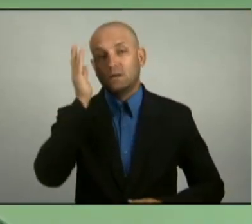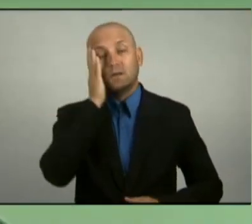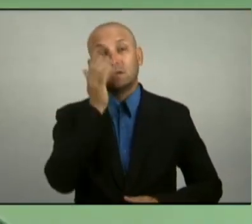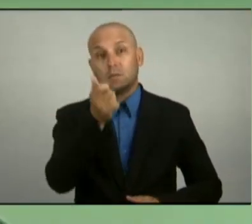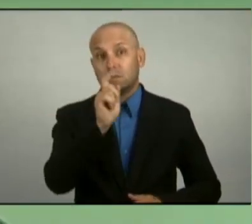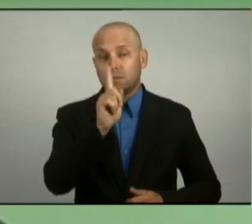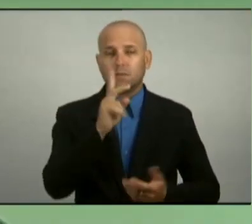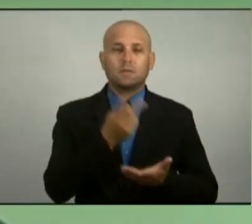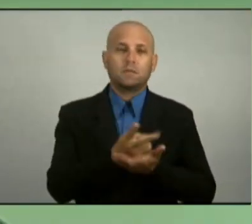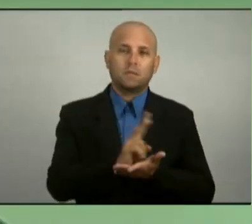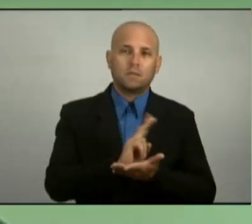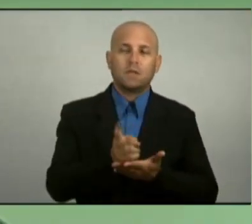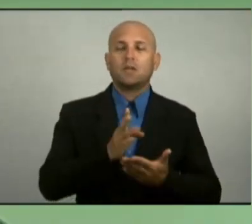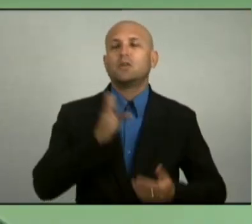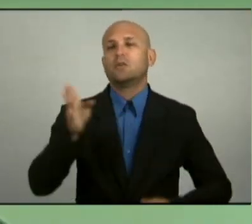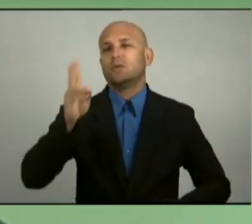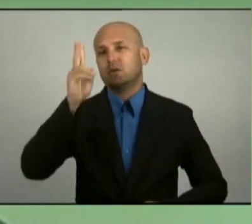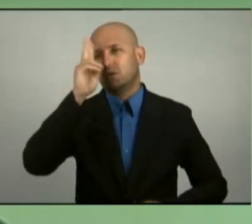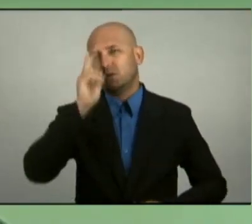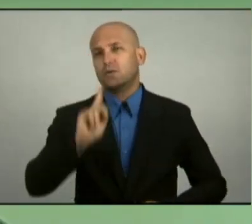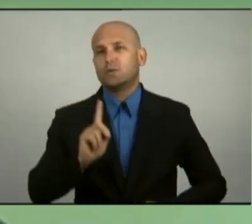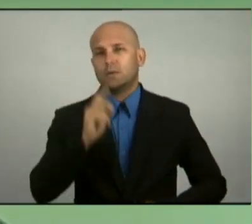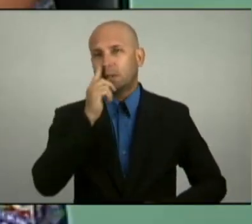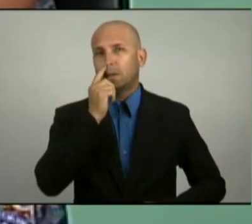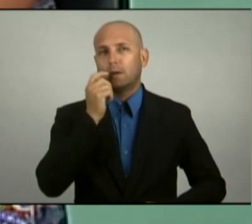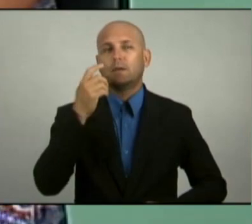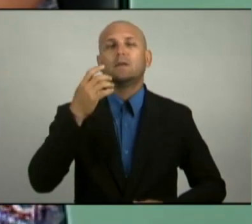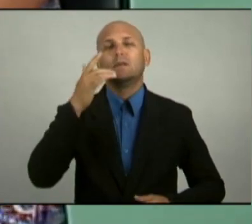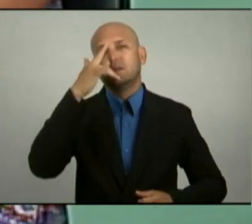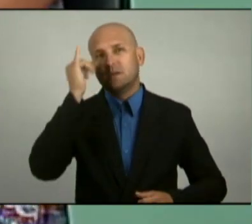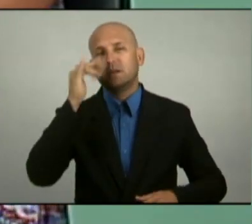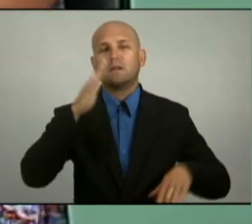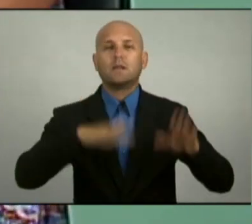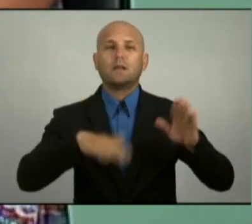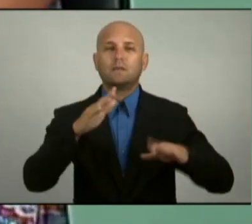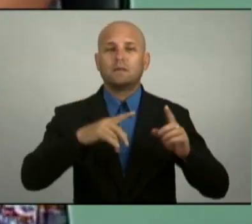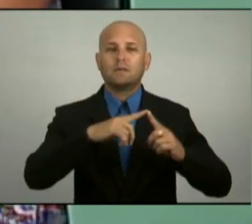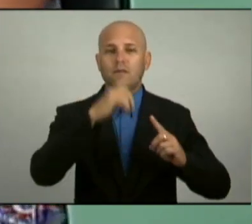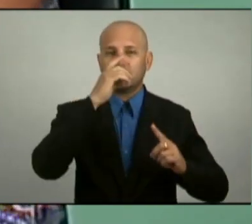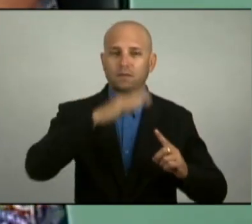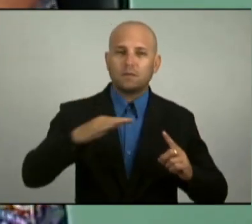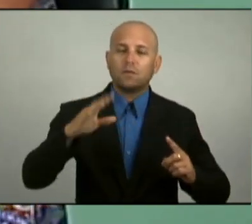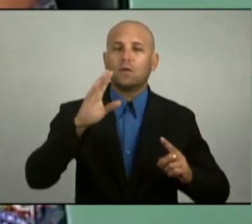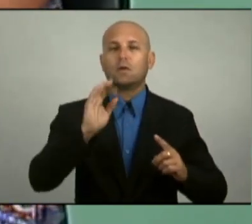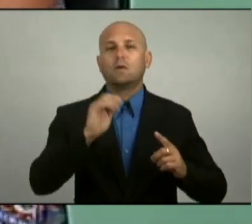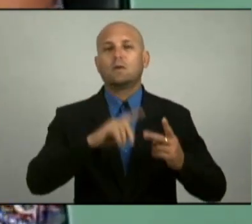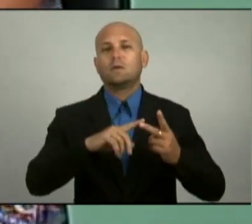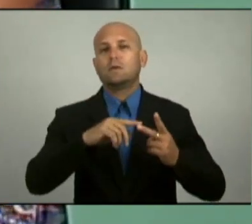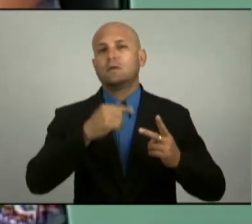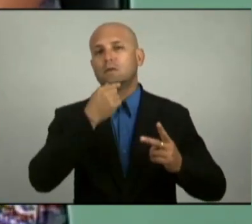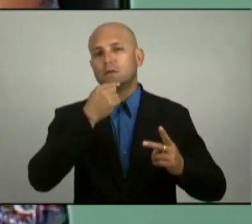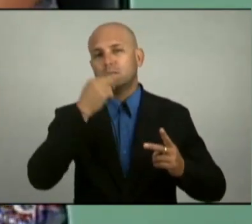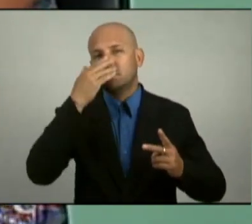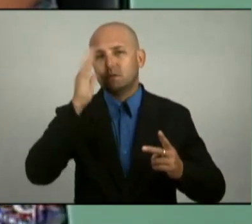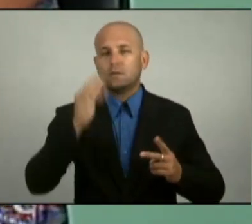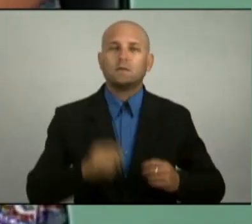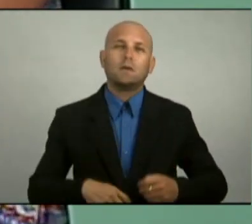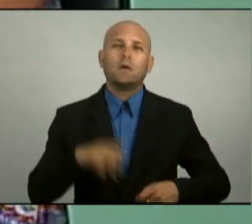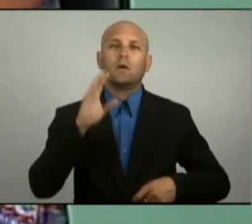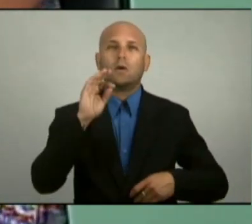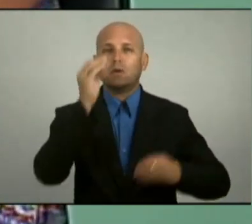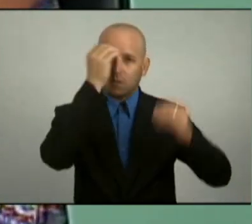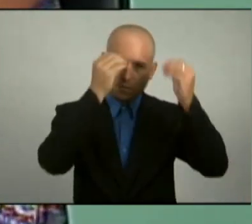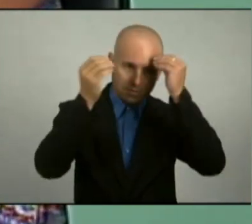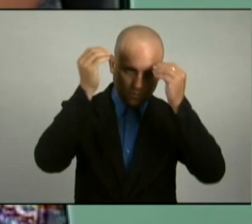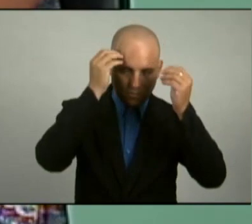medio esta problemática mu frecuente y también en determinadas etapas de la vida ante determinados procesos Pero bueno de todo eso